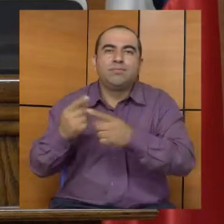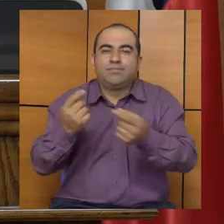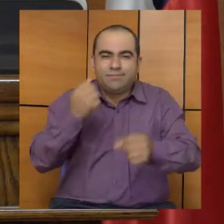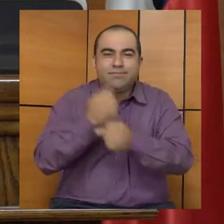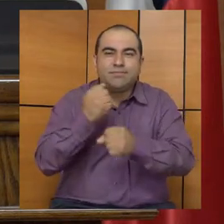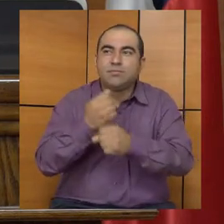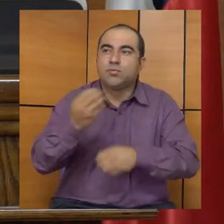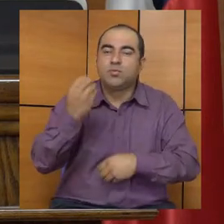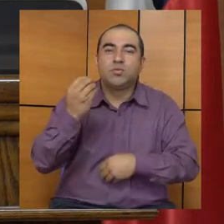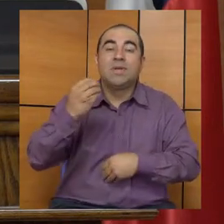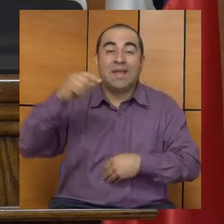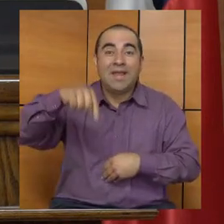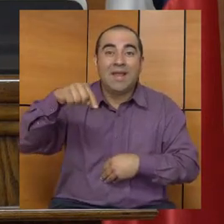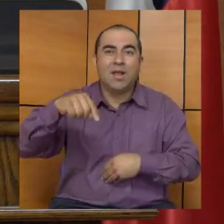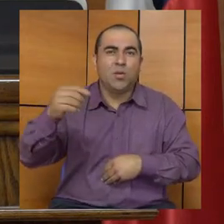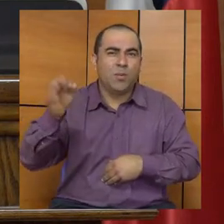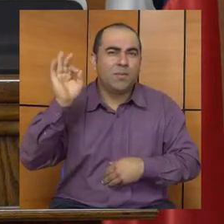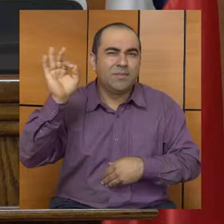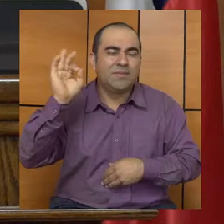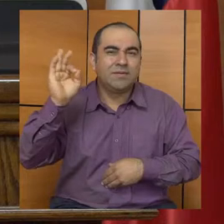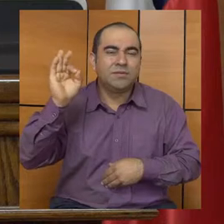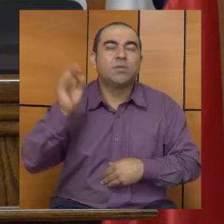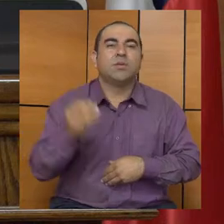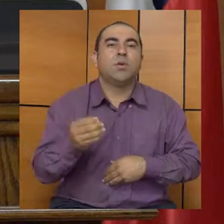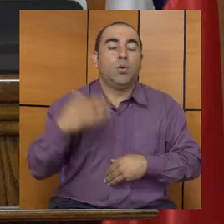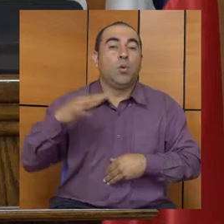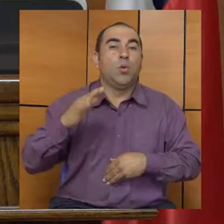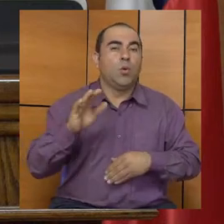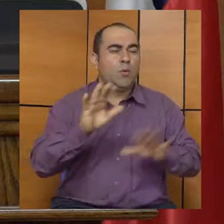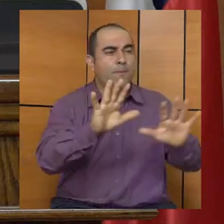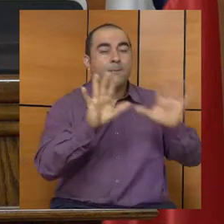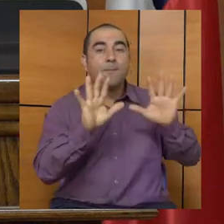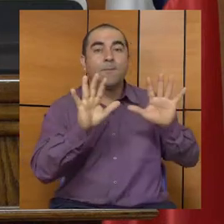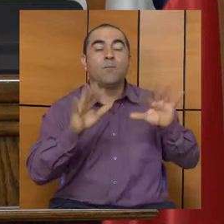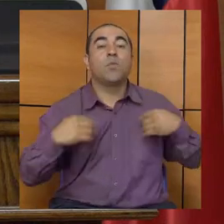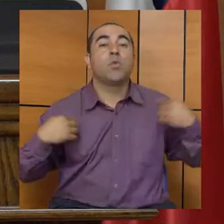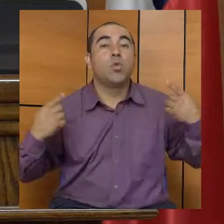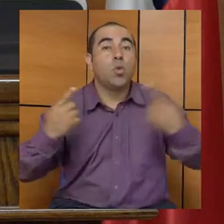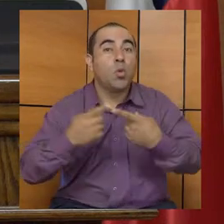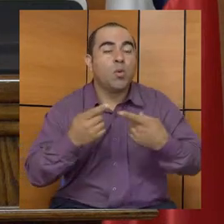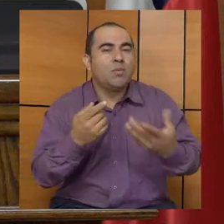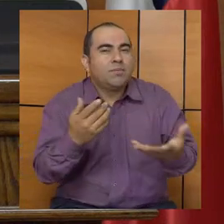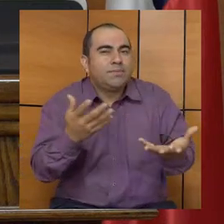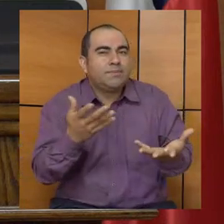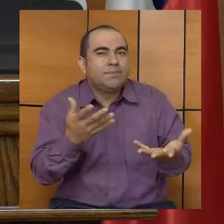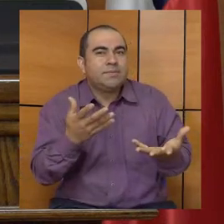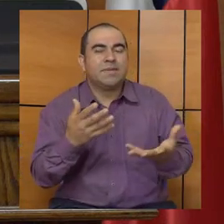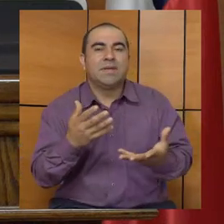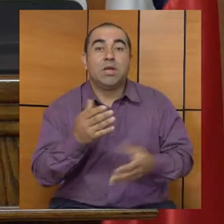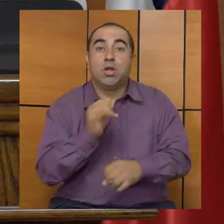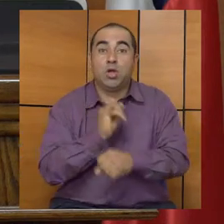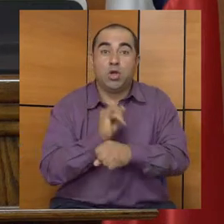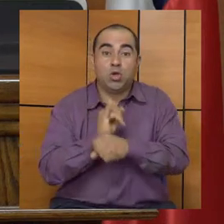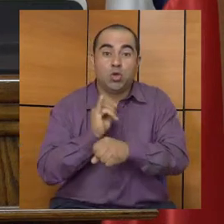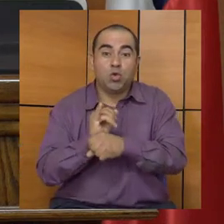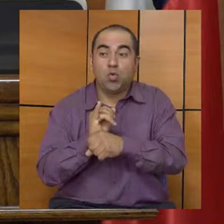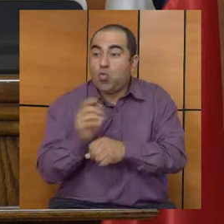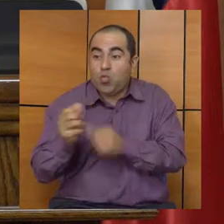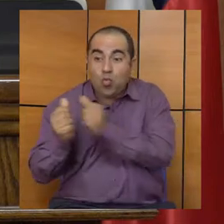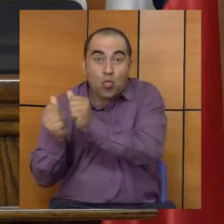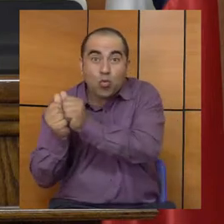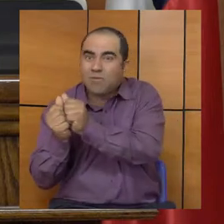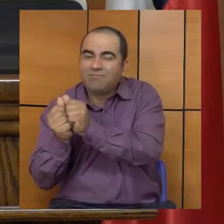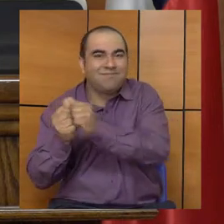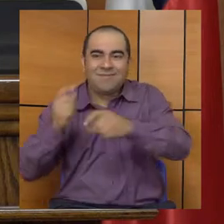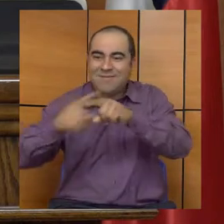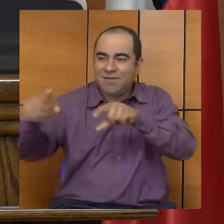verdad destacable, importante, sobre todo porque no somos instituciones que estamos una al lado del otro, sino que estamos